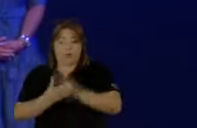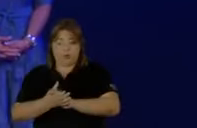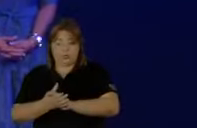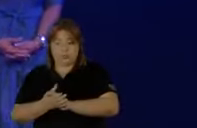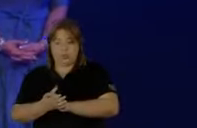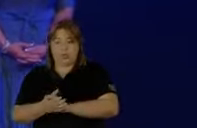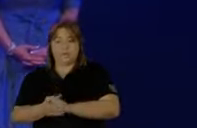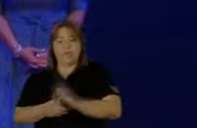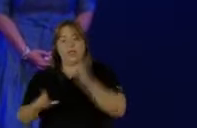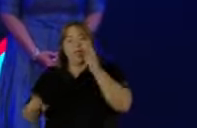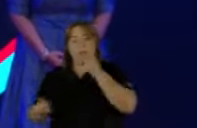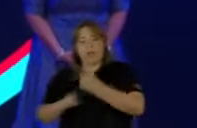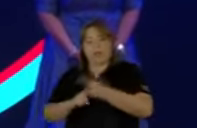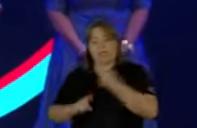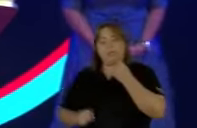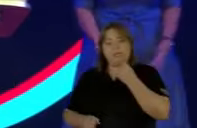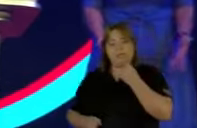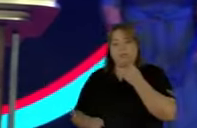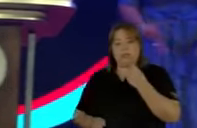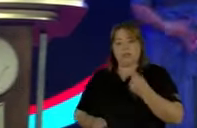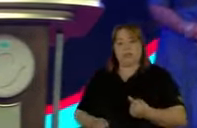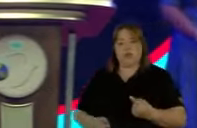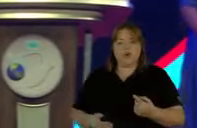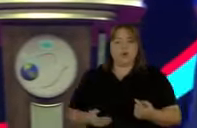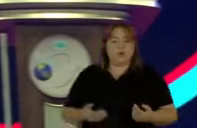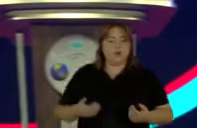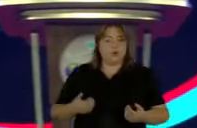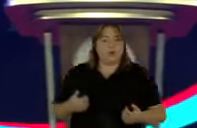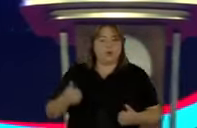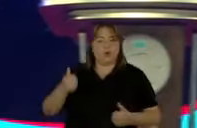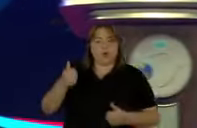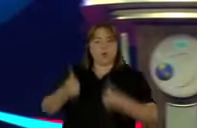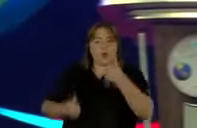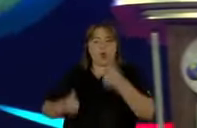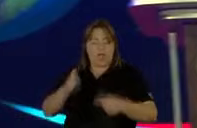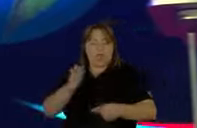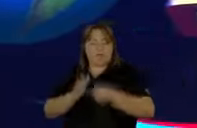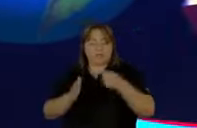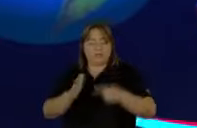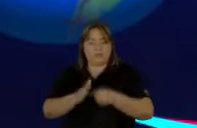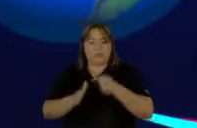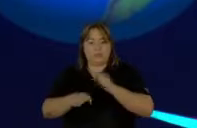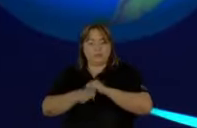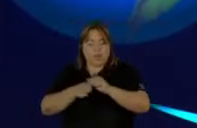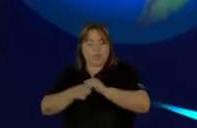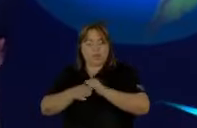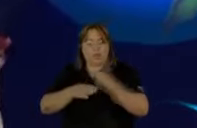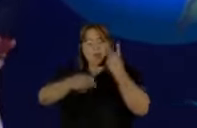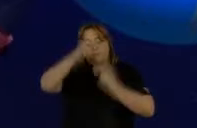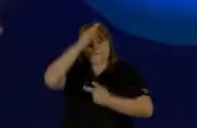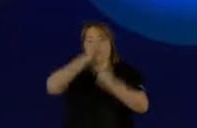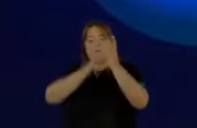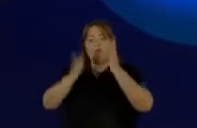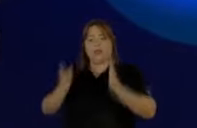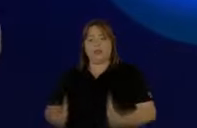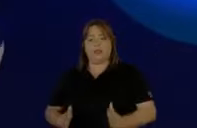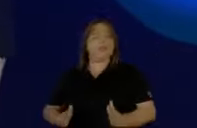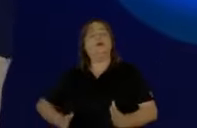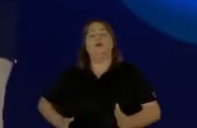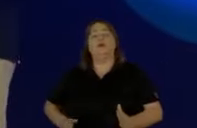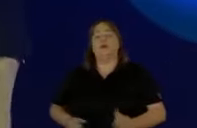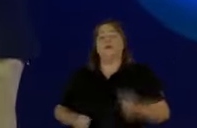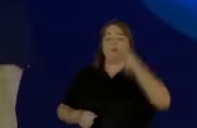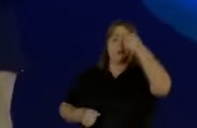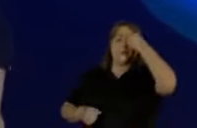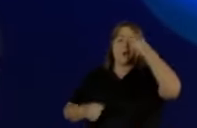también, me decía: tú a veces practicas como profeta. 2012. Y me acuerdo